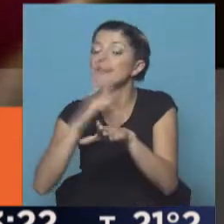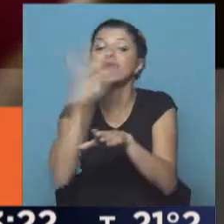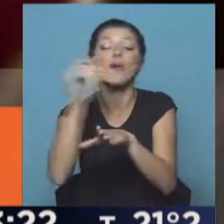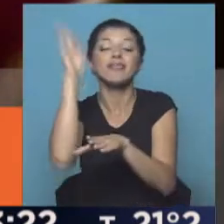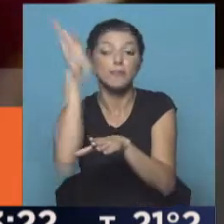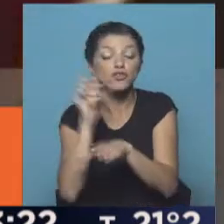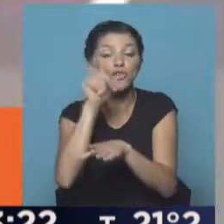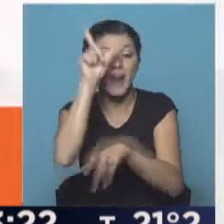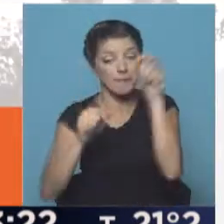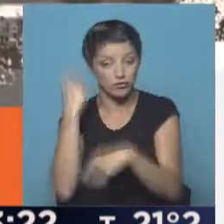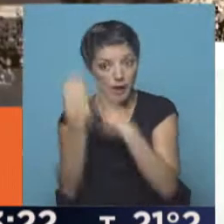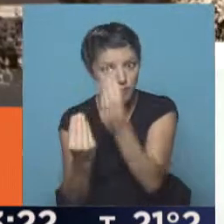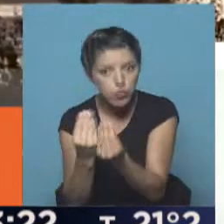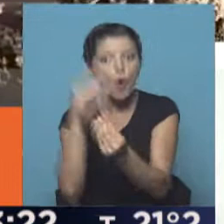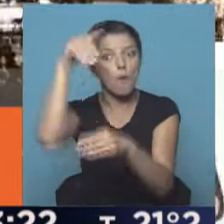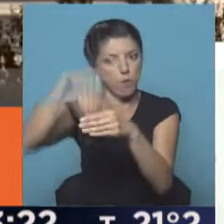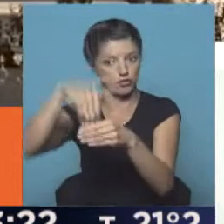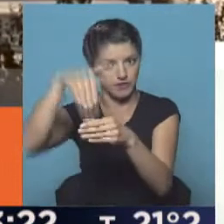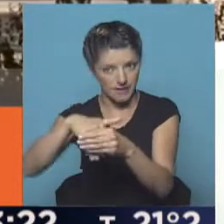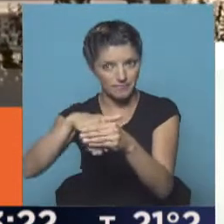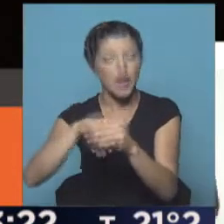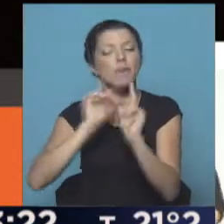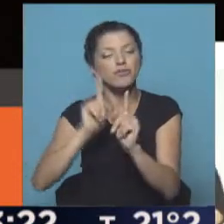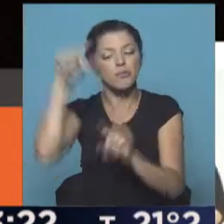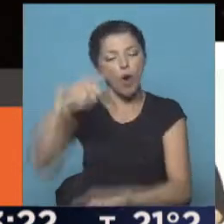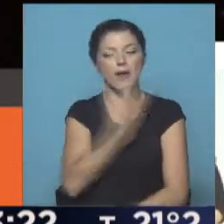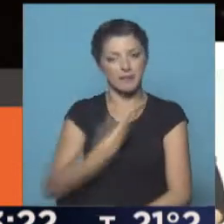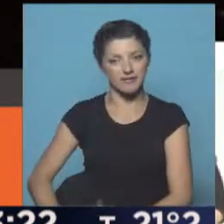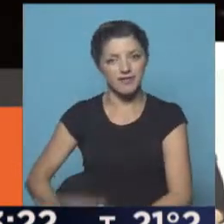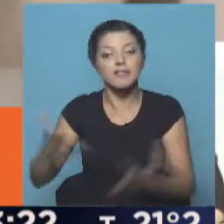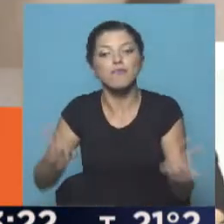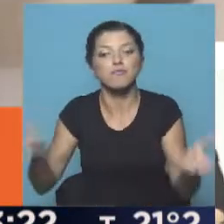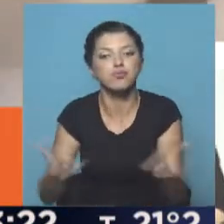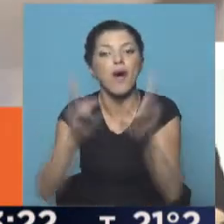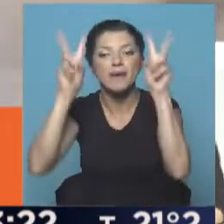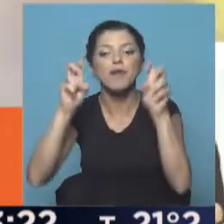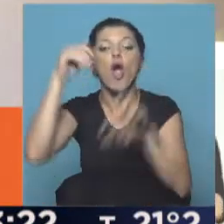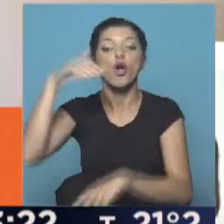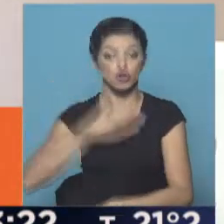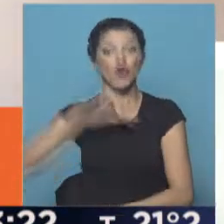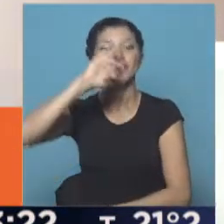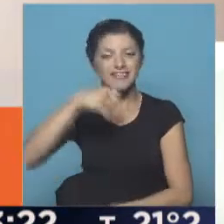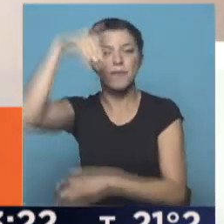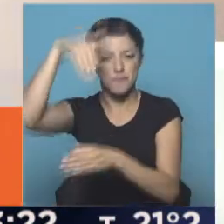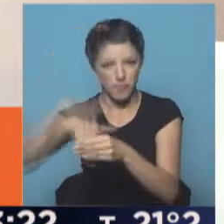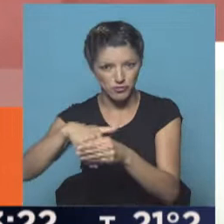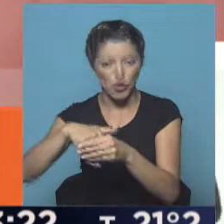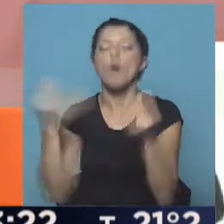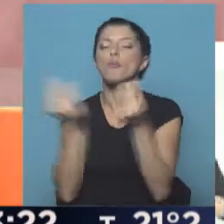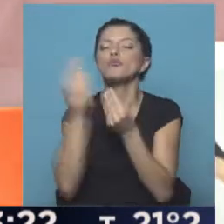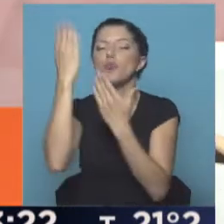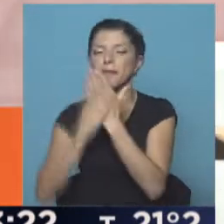el 42%, ha desarrollado la iniciativa Yo Sí Voto, que es protagonizada por algunos de sus ministros